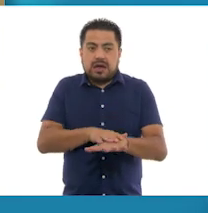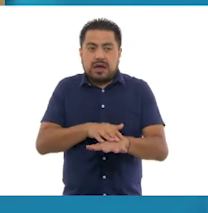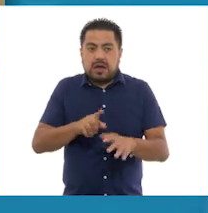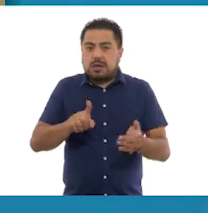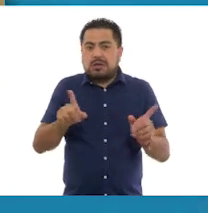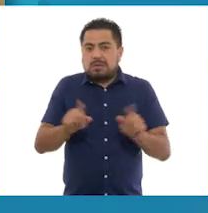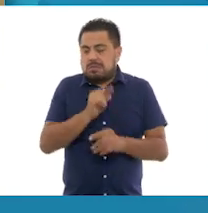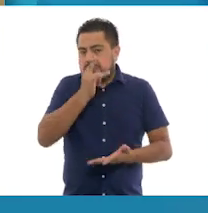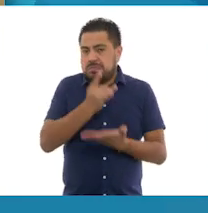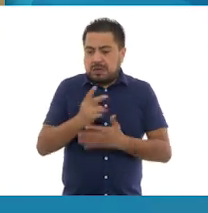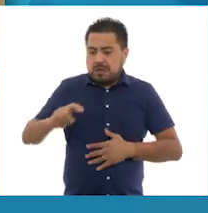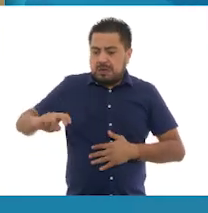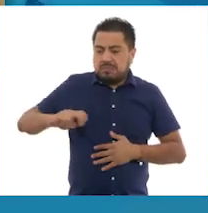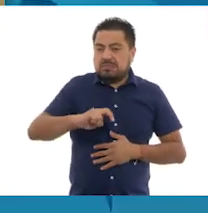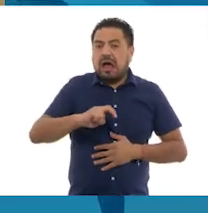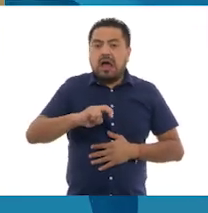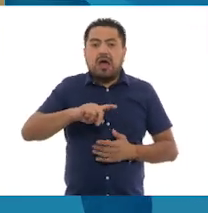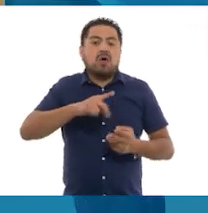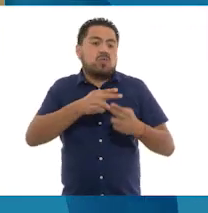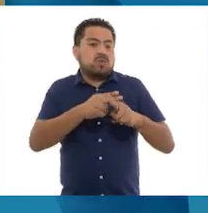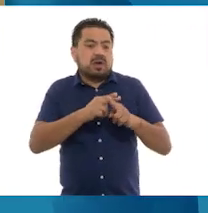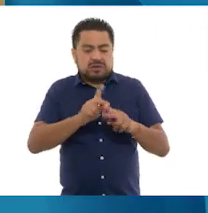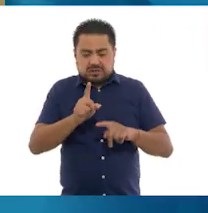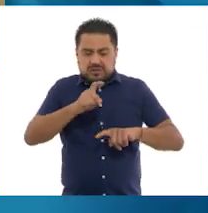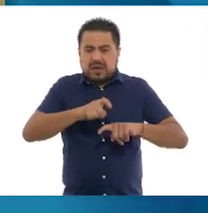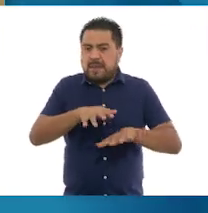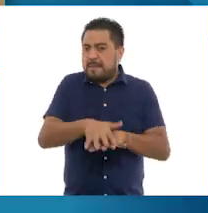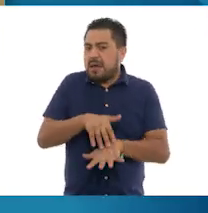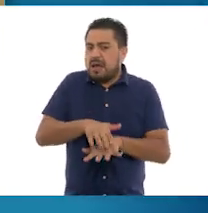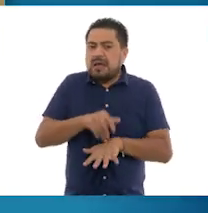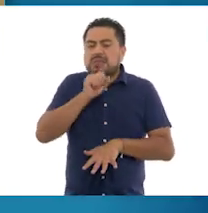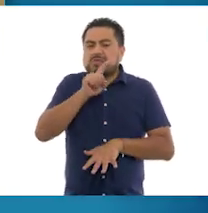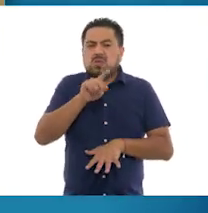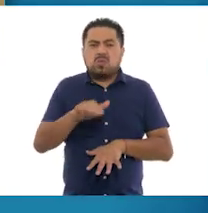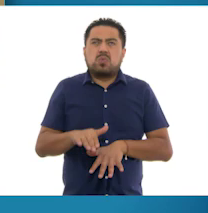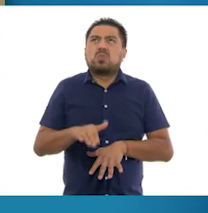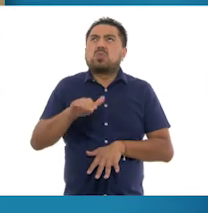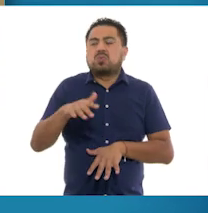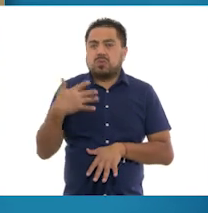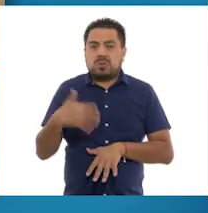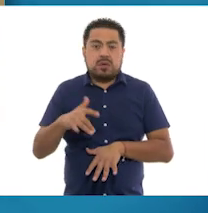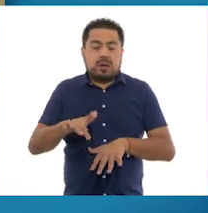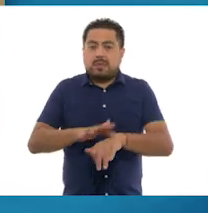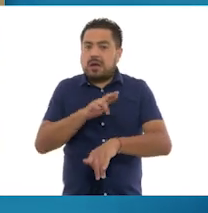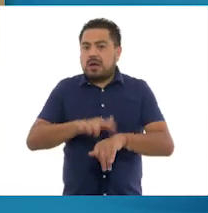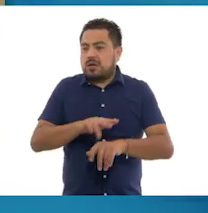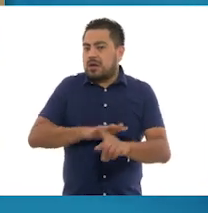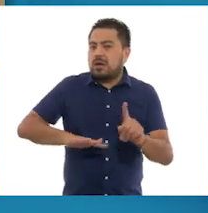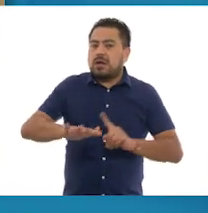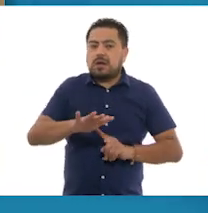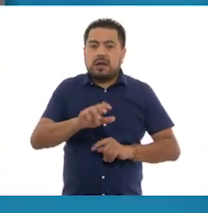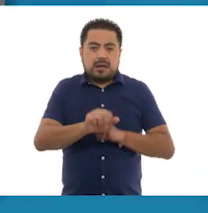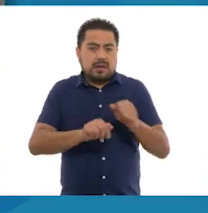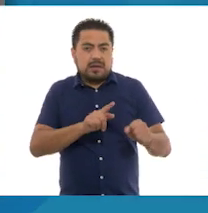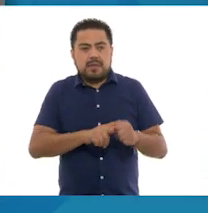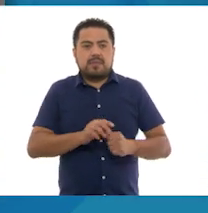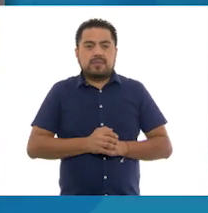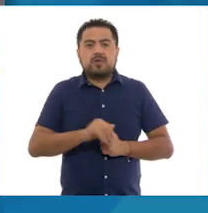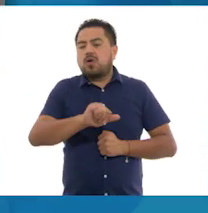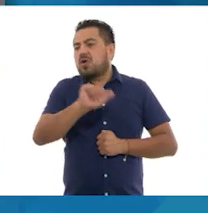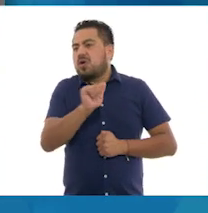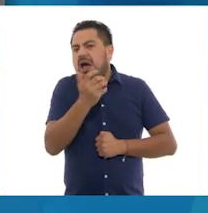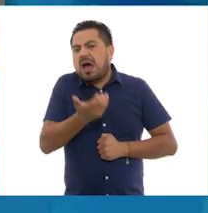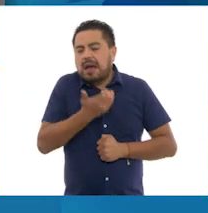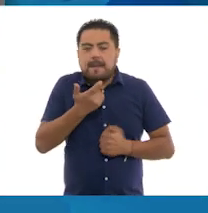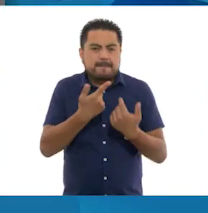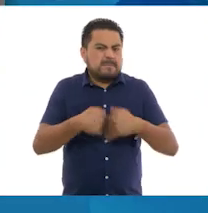vertical, pelvis hueca, huesos torcidos en las patas y un gran tamaño corporal en la mayoría de las especies. Y la otra característica tan